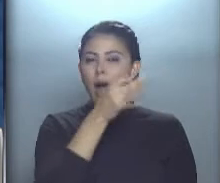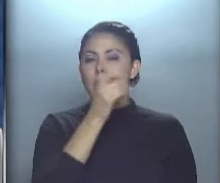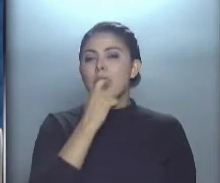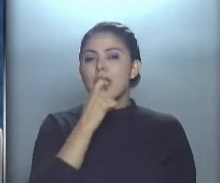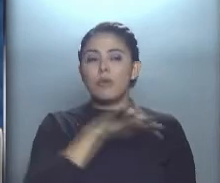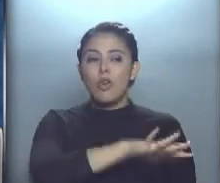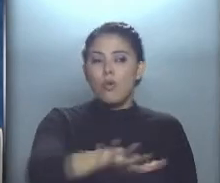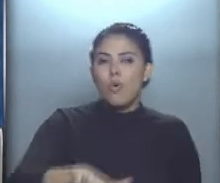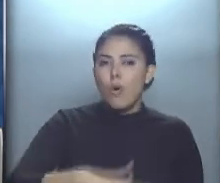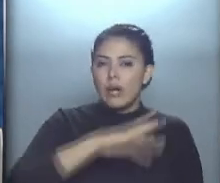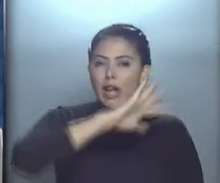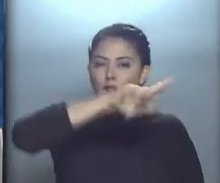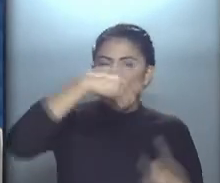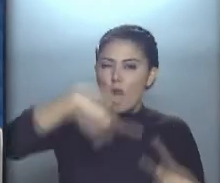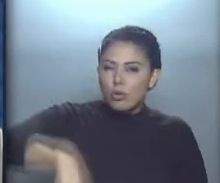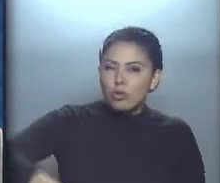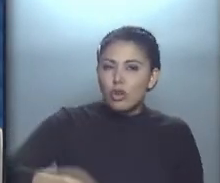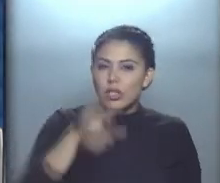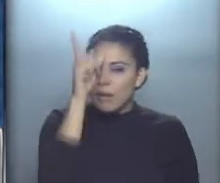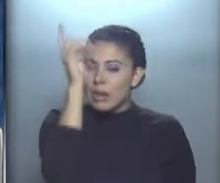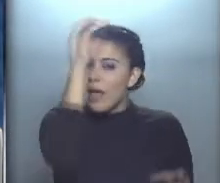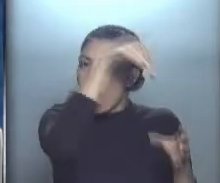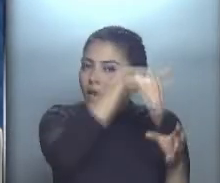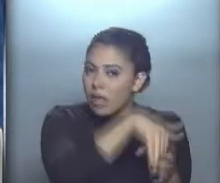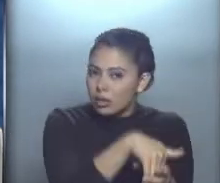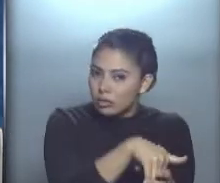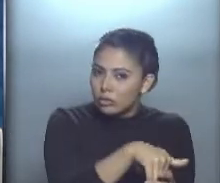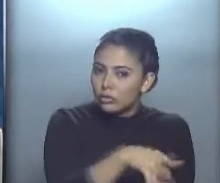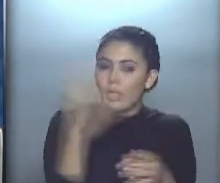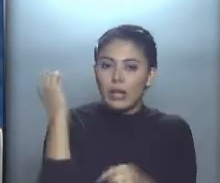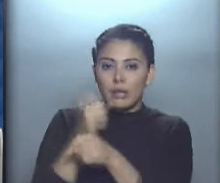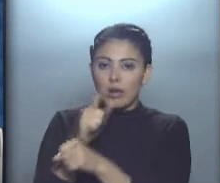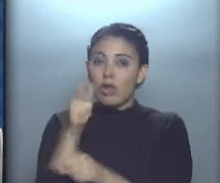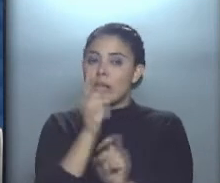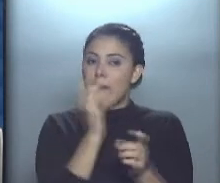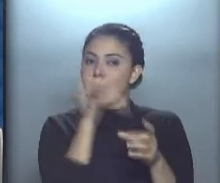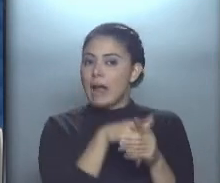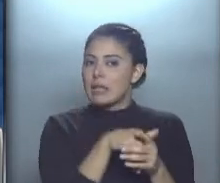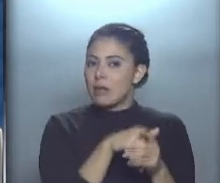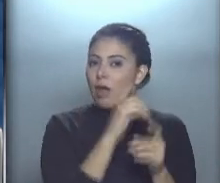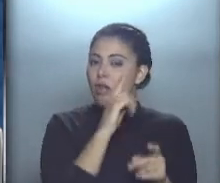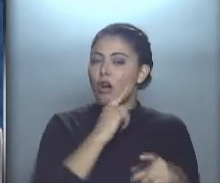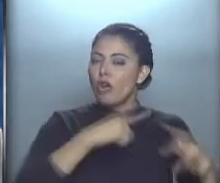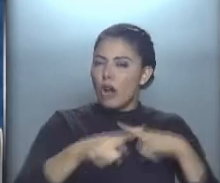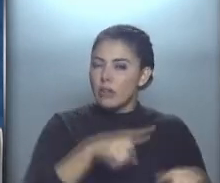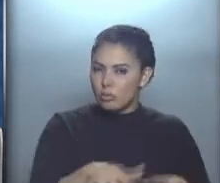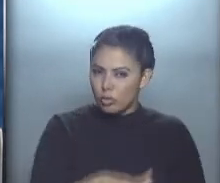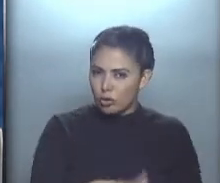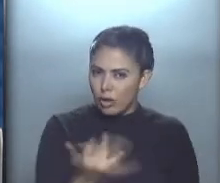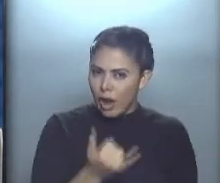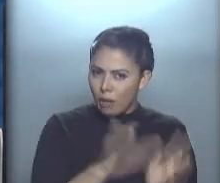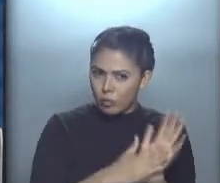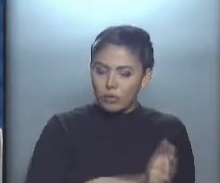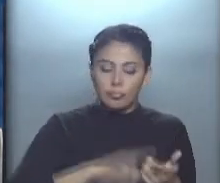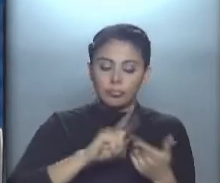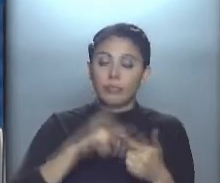lugares de los hechos, de los saqueos, policías que no estaban en servicio participando o dirigiendo la situación? Y